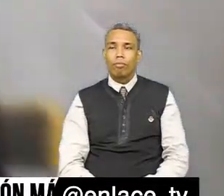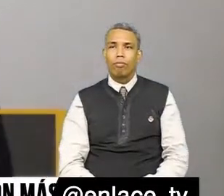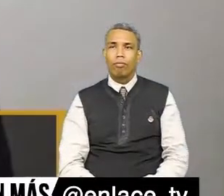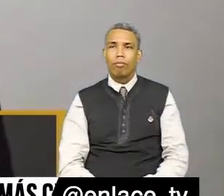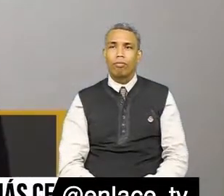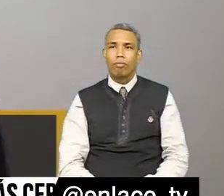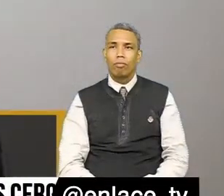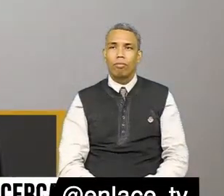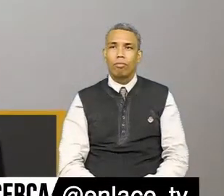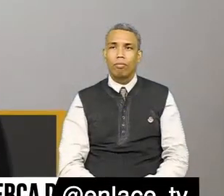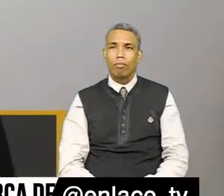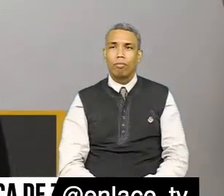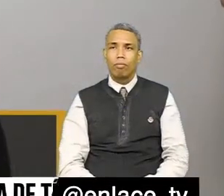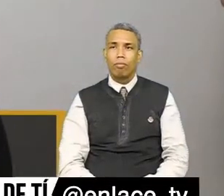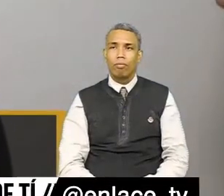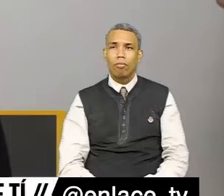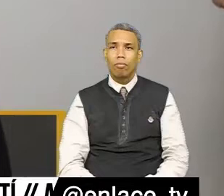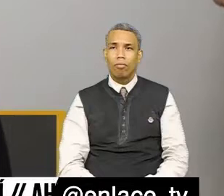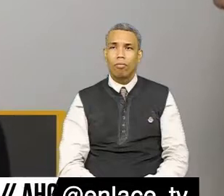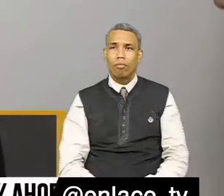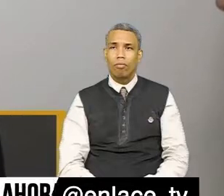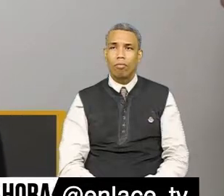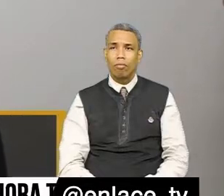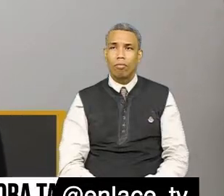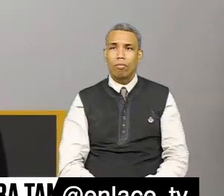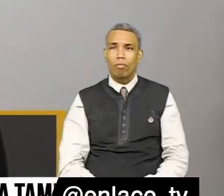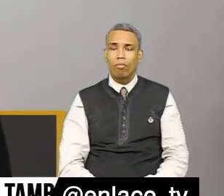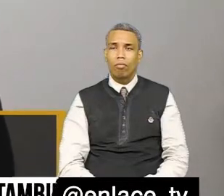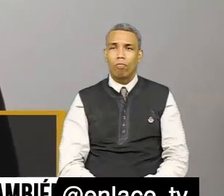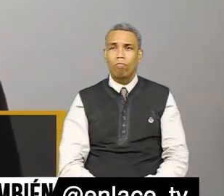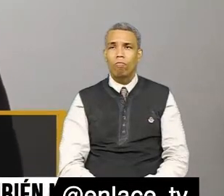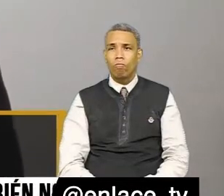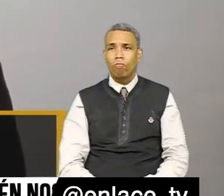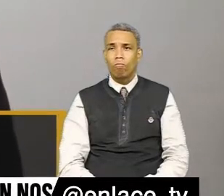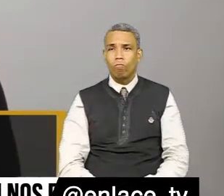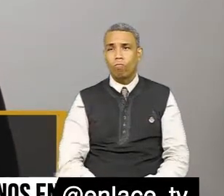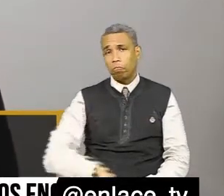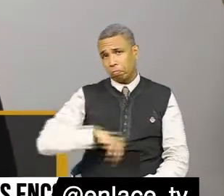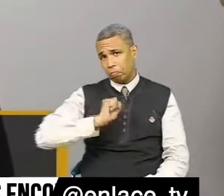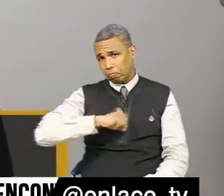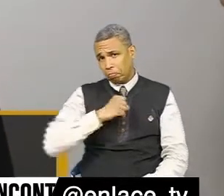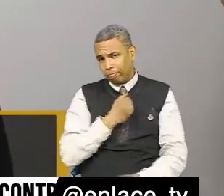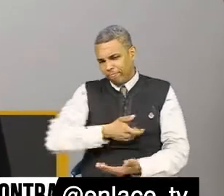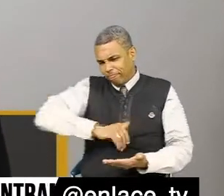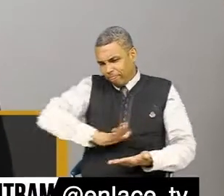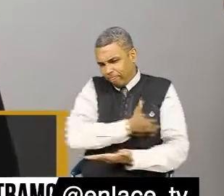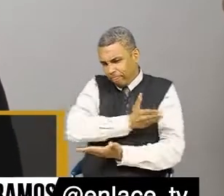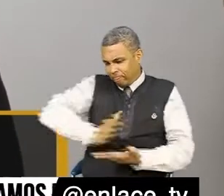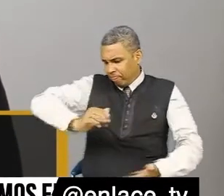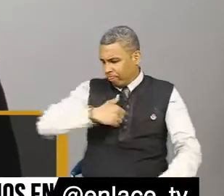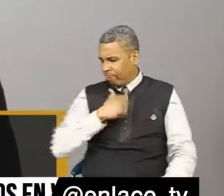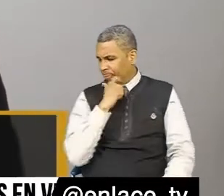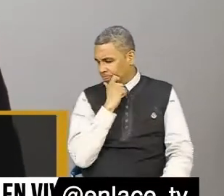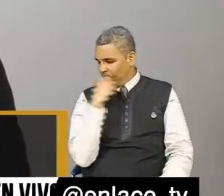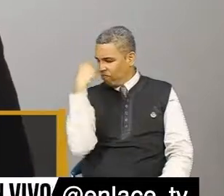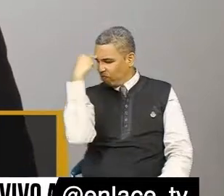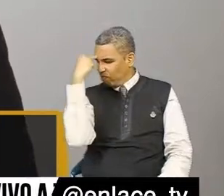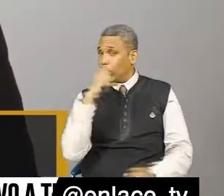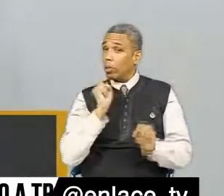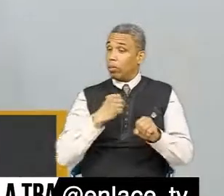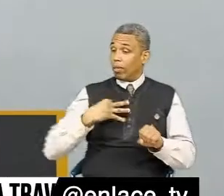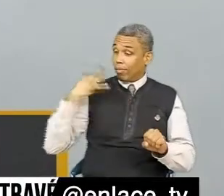que la objetividad es algo muy difícil sino imposible de lograr pero eso no implica que no se puede hacer el trabajo de la manera más honesta posible